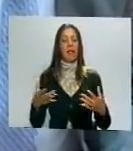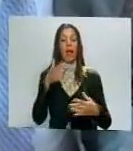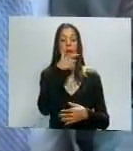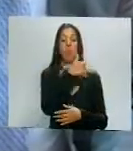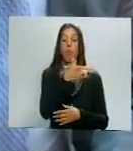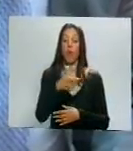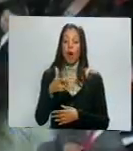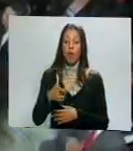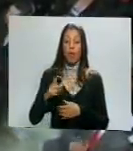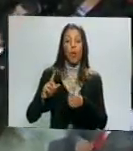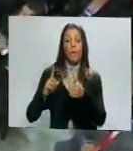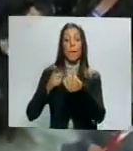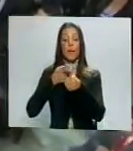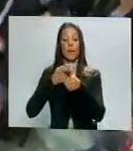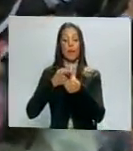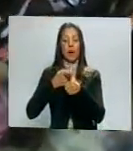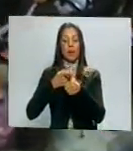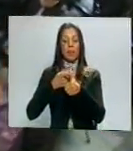pueblo, que es lo más importante.